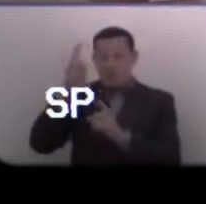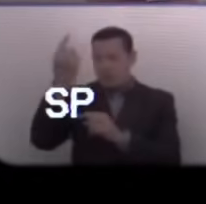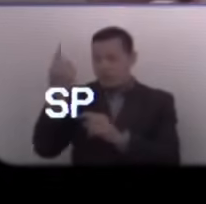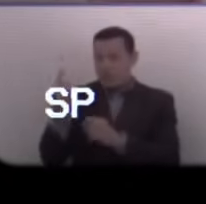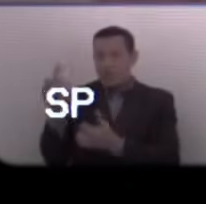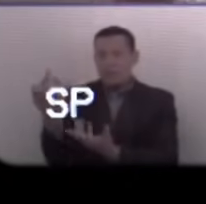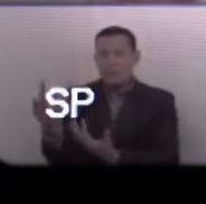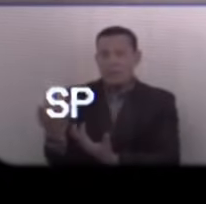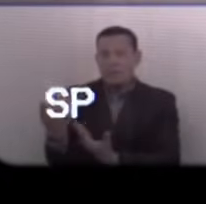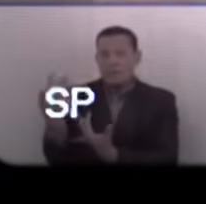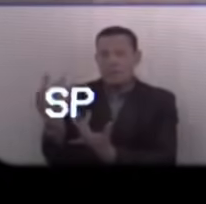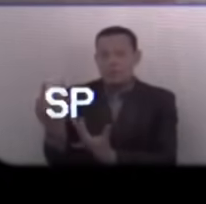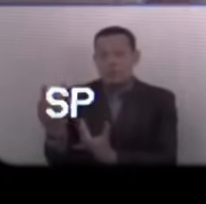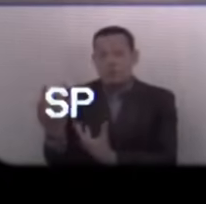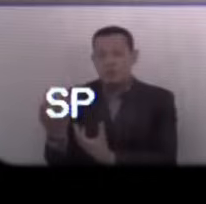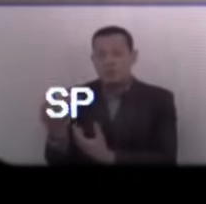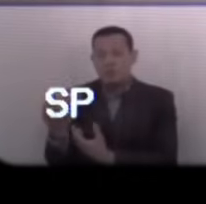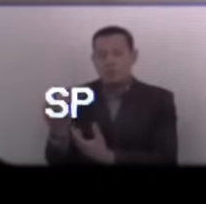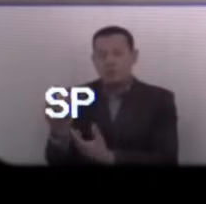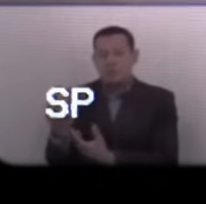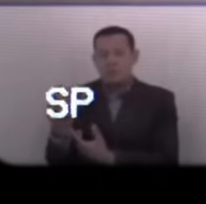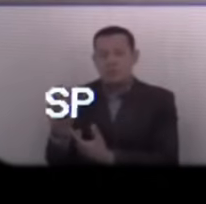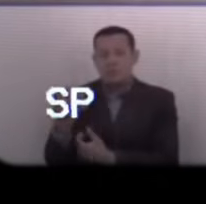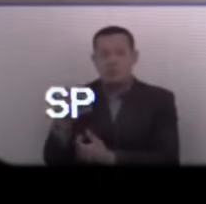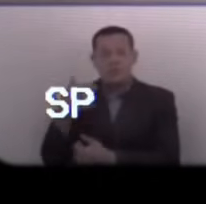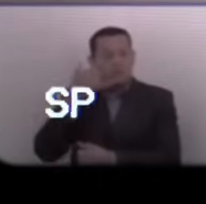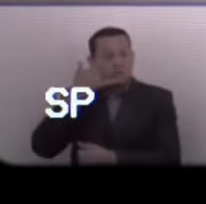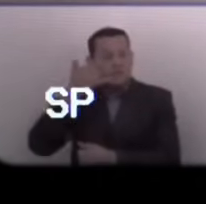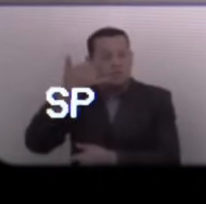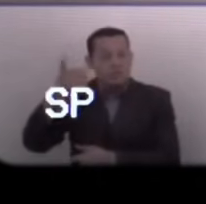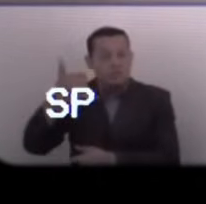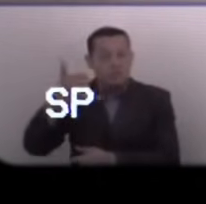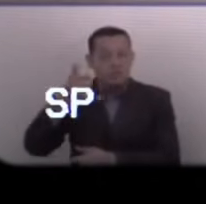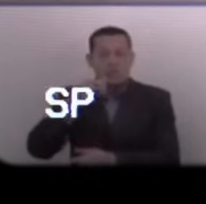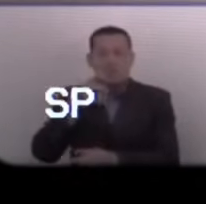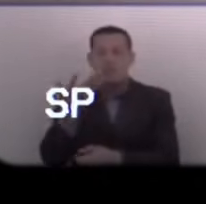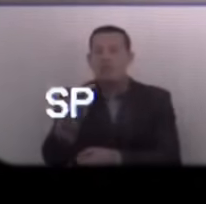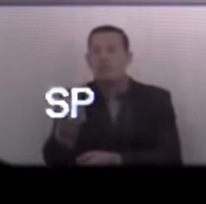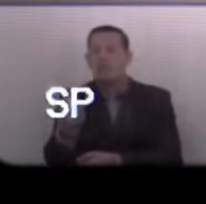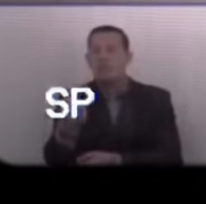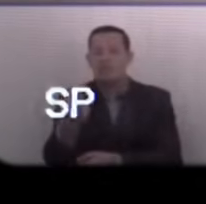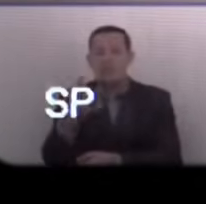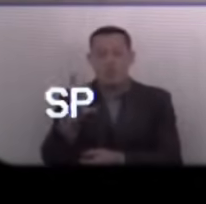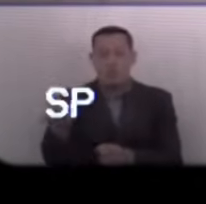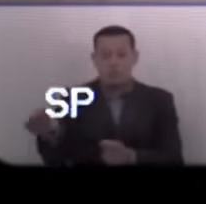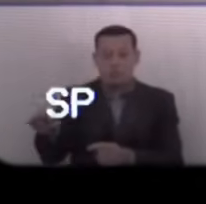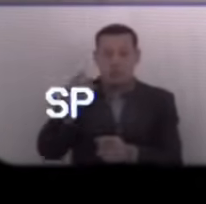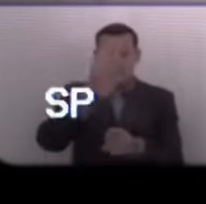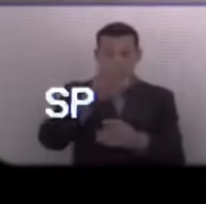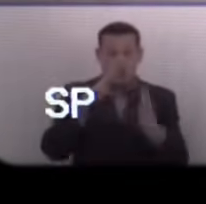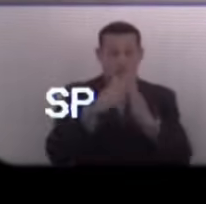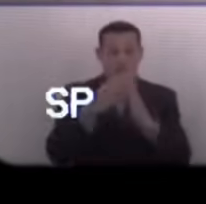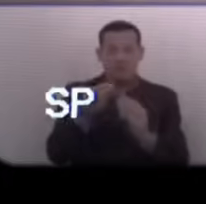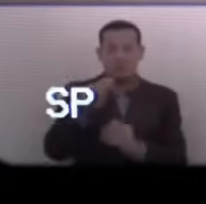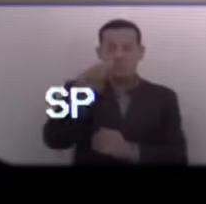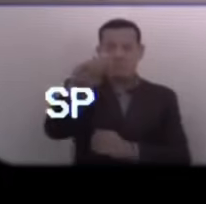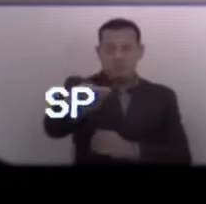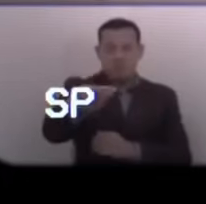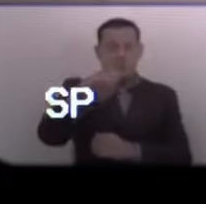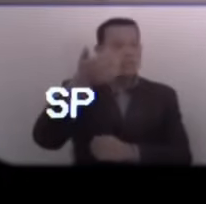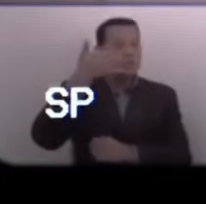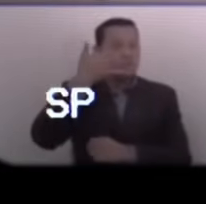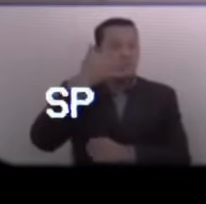está esperando, amenazándolo, o solo le hace una llamada por teléfono, o le llevan el celular a su casa para decirle a quién le